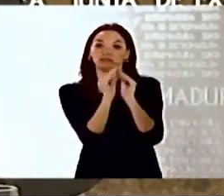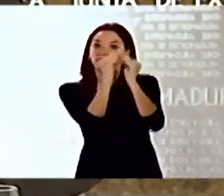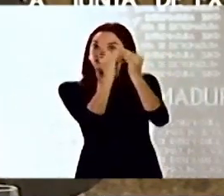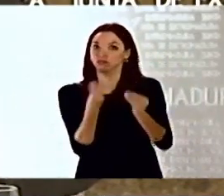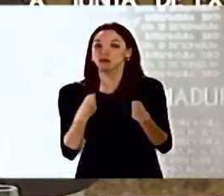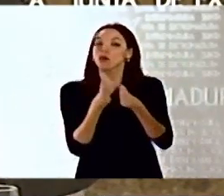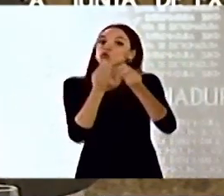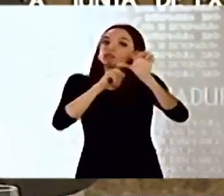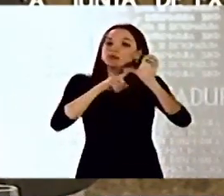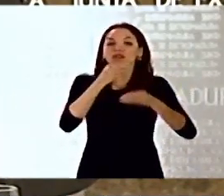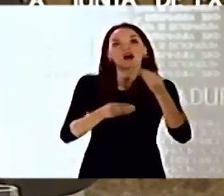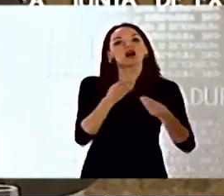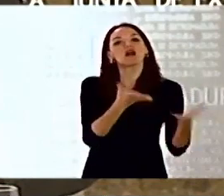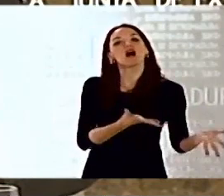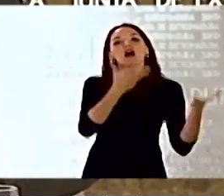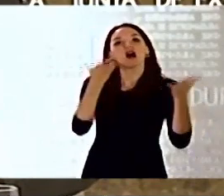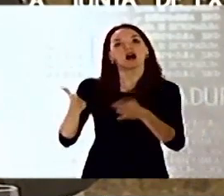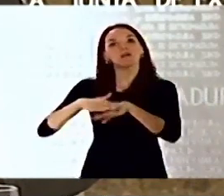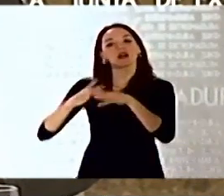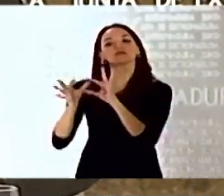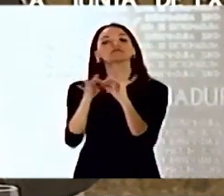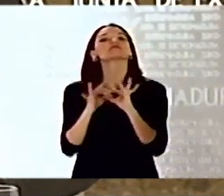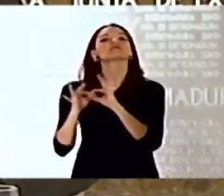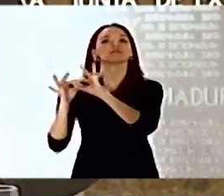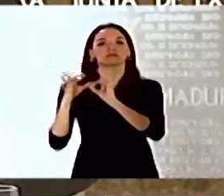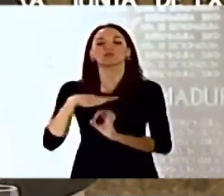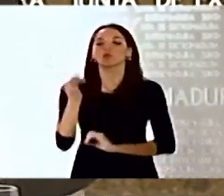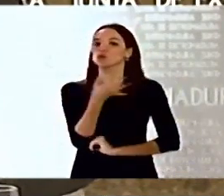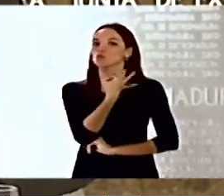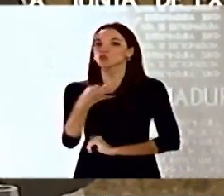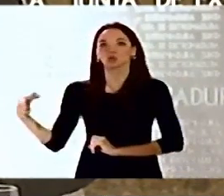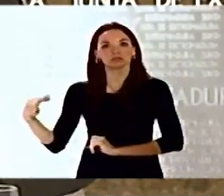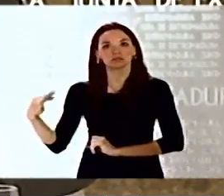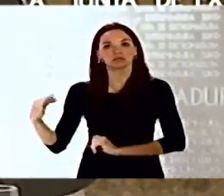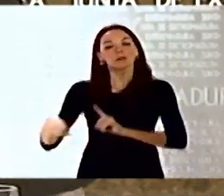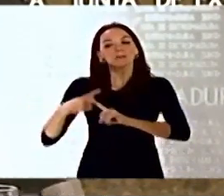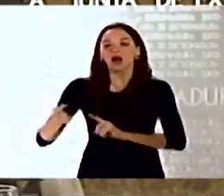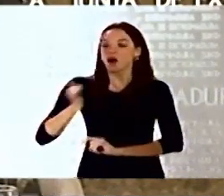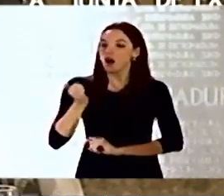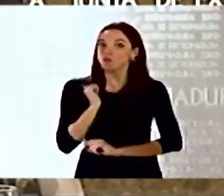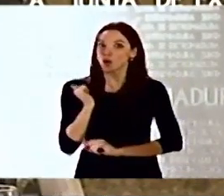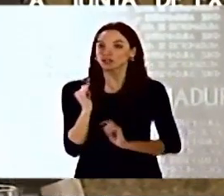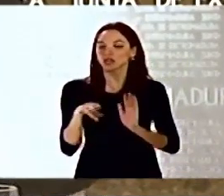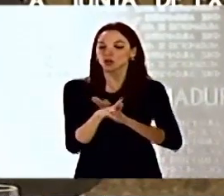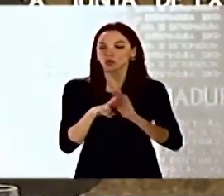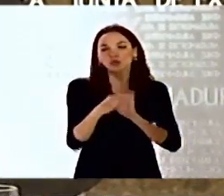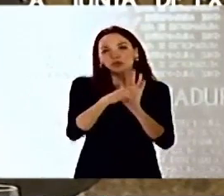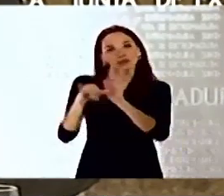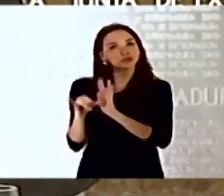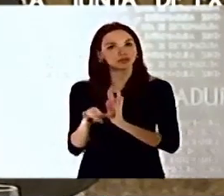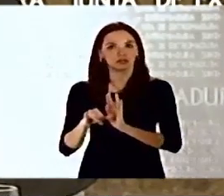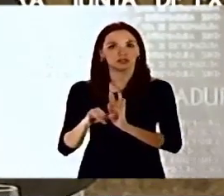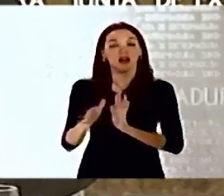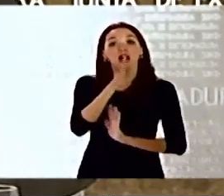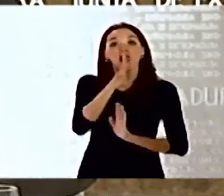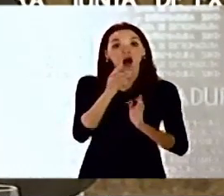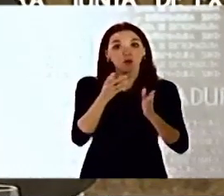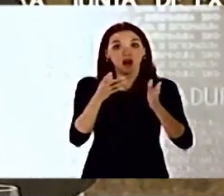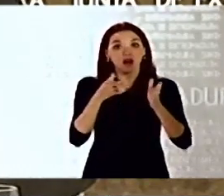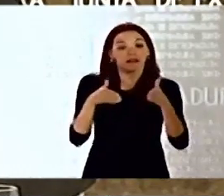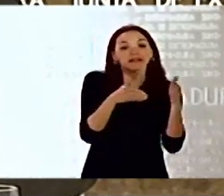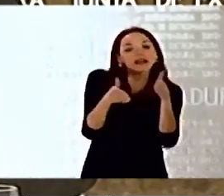Extremadura contribuye a alinearnos con la eficiencia y el aprovechamiento de los recursos hídricos que